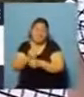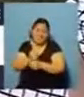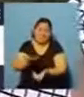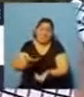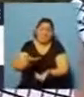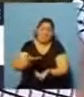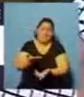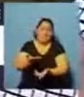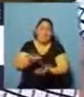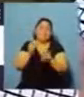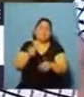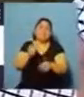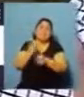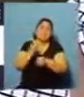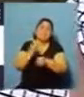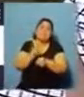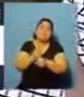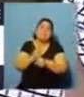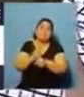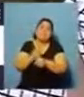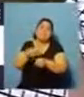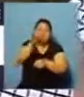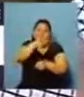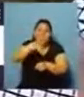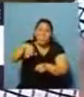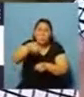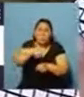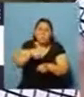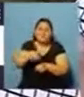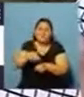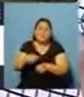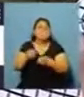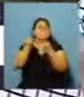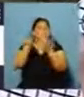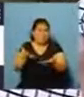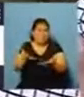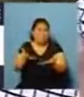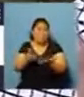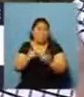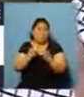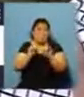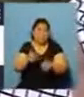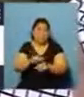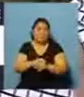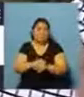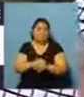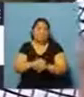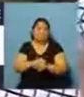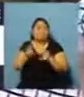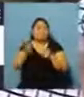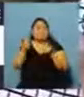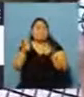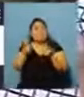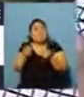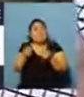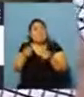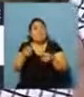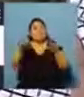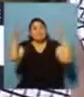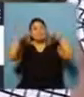digamos, y el trabajo que se realiza en línea es más efectivo. Y además, bueno, lo que necesitaríamos es que